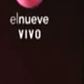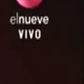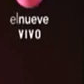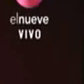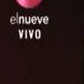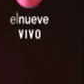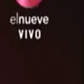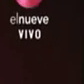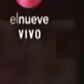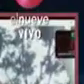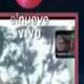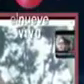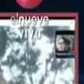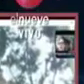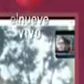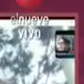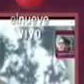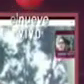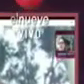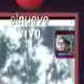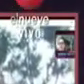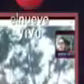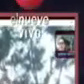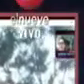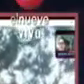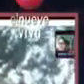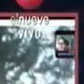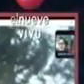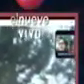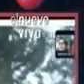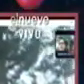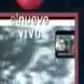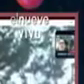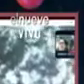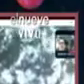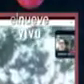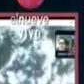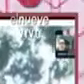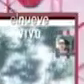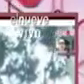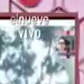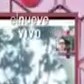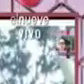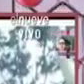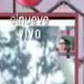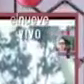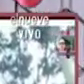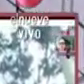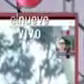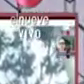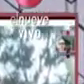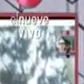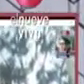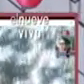los hospitales no pueden más recibir gente. Yeda, ¿qué se sabe de este ministro? Digo, este ministro